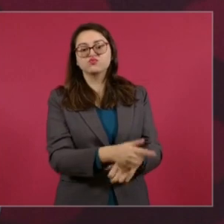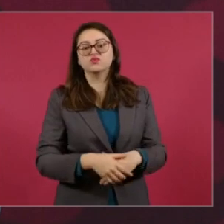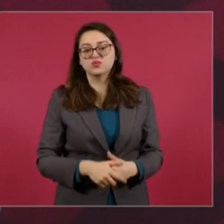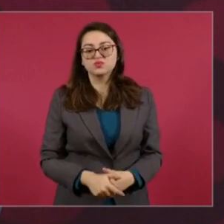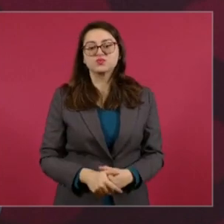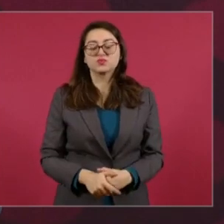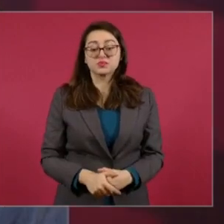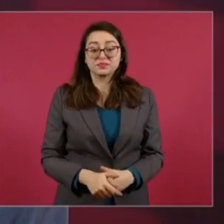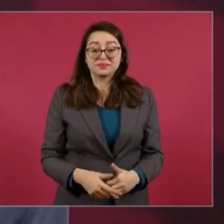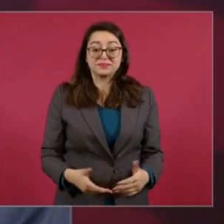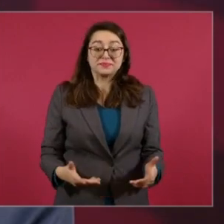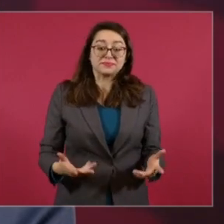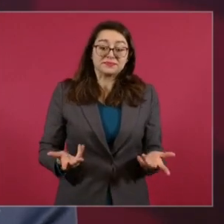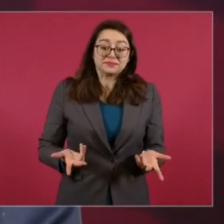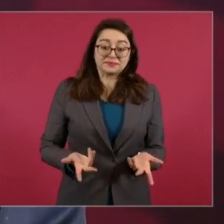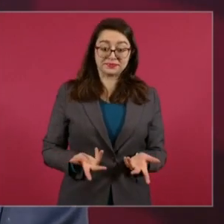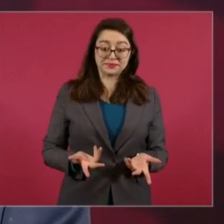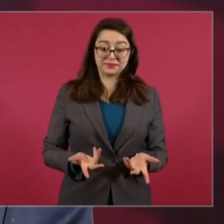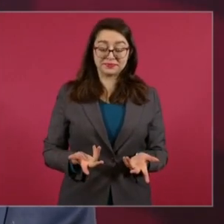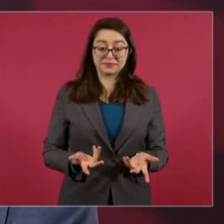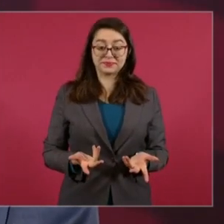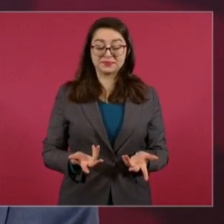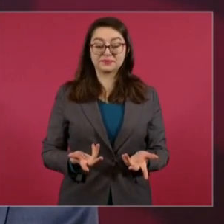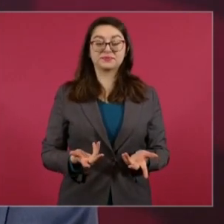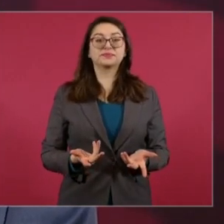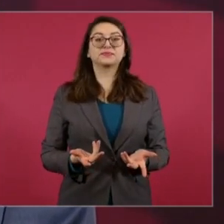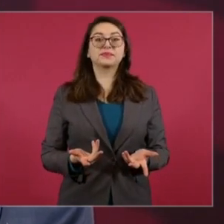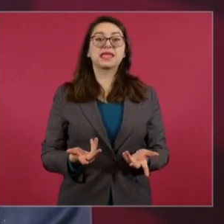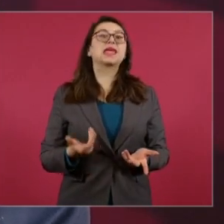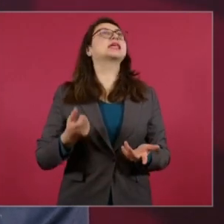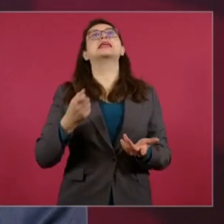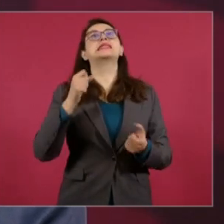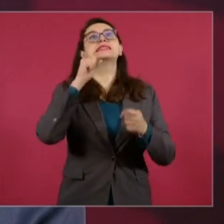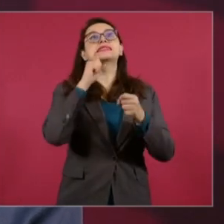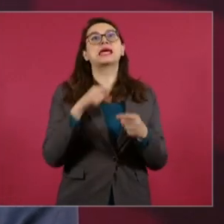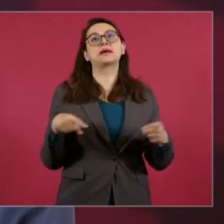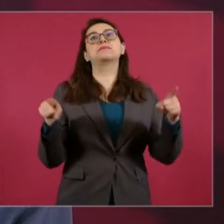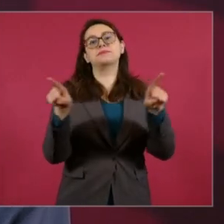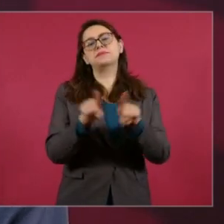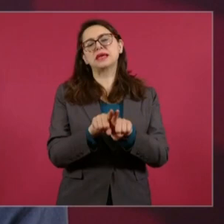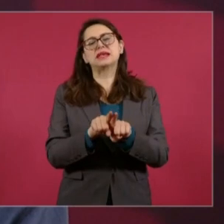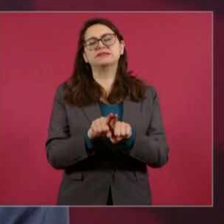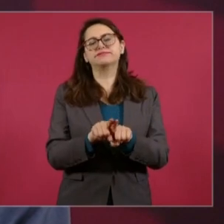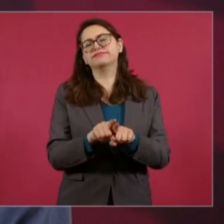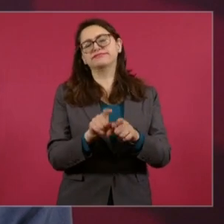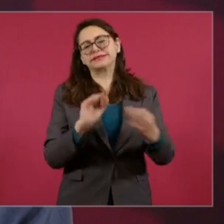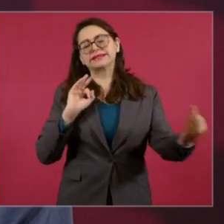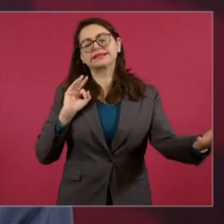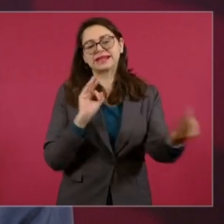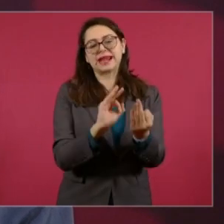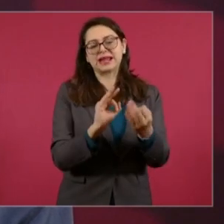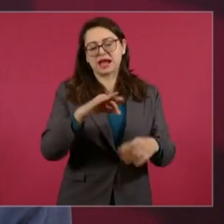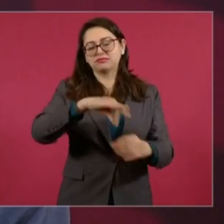Entonces, es también parte de la temporada